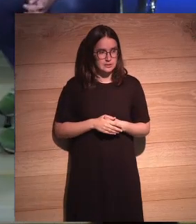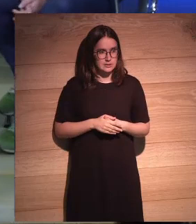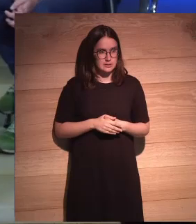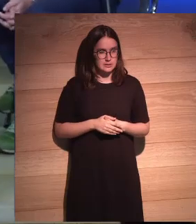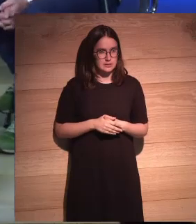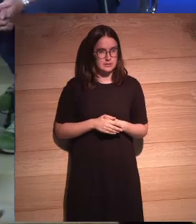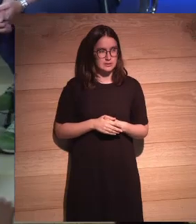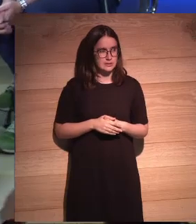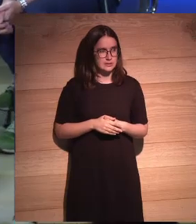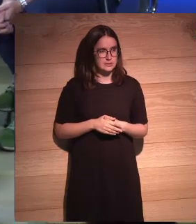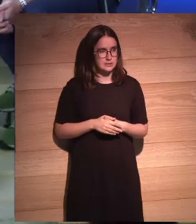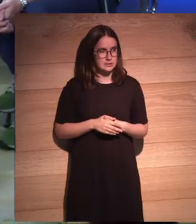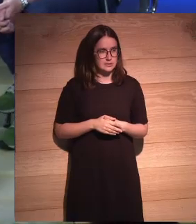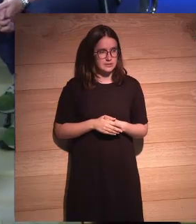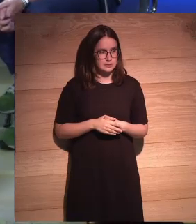completar.